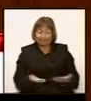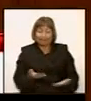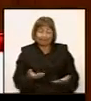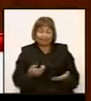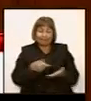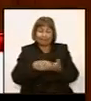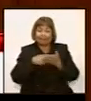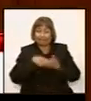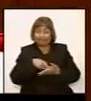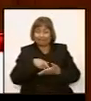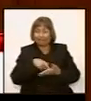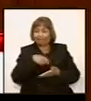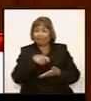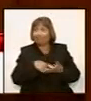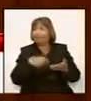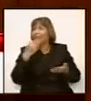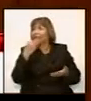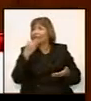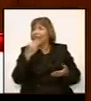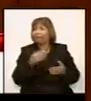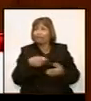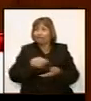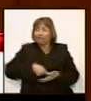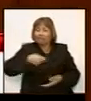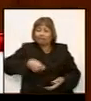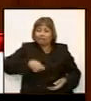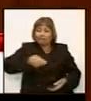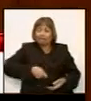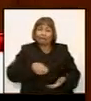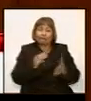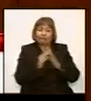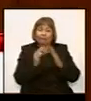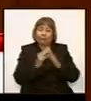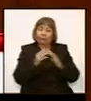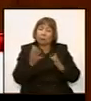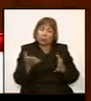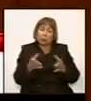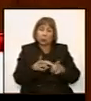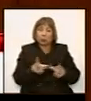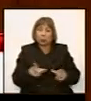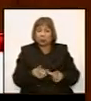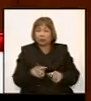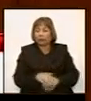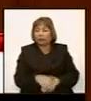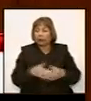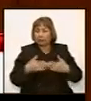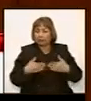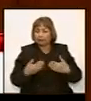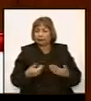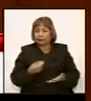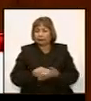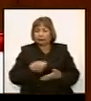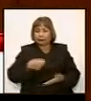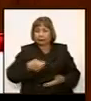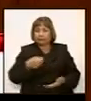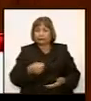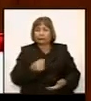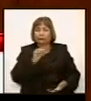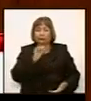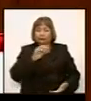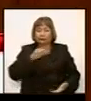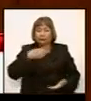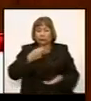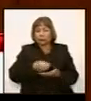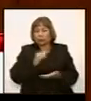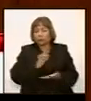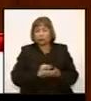obligar a quienes alquilan sus casas, sus locales, finalmente, puedan pagar el impuesto que